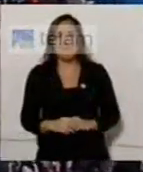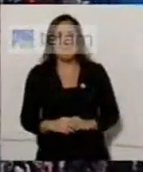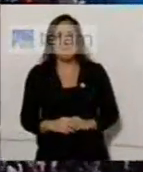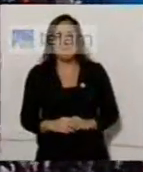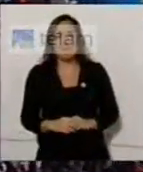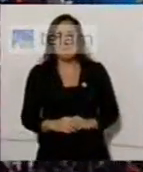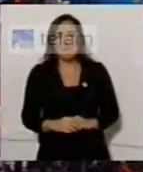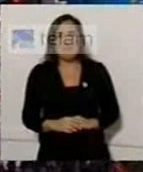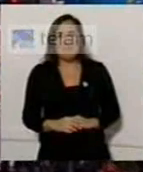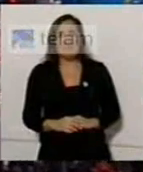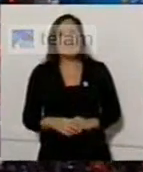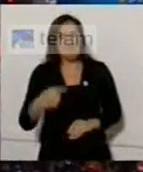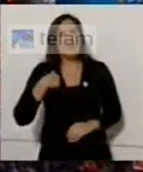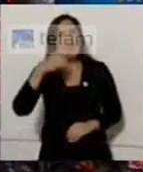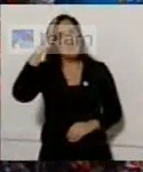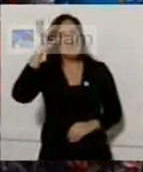Y